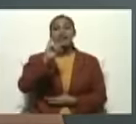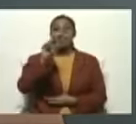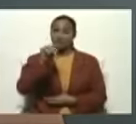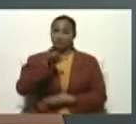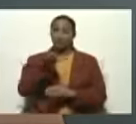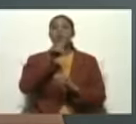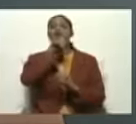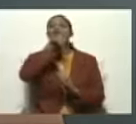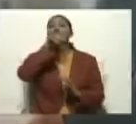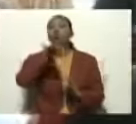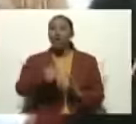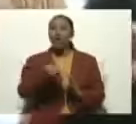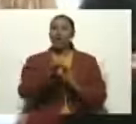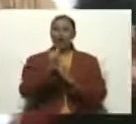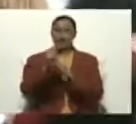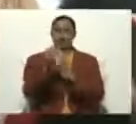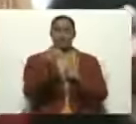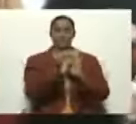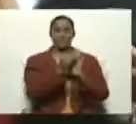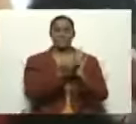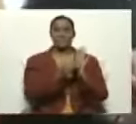encuentro.